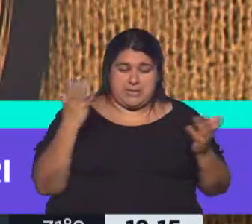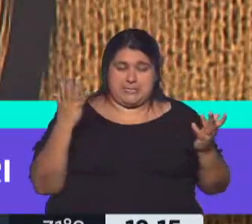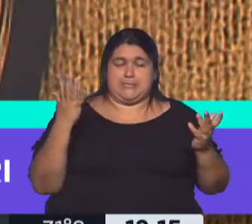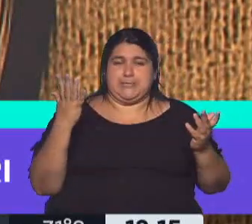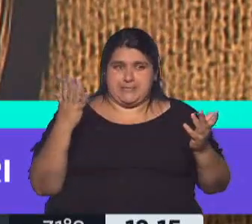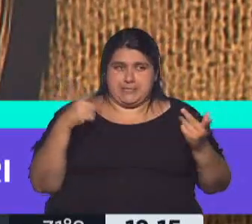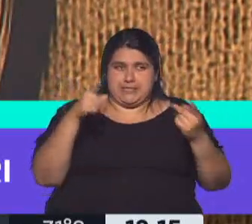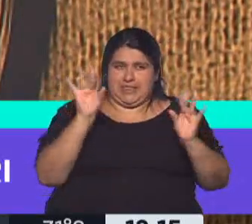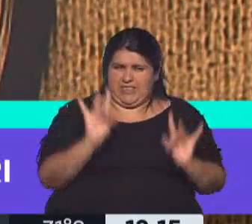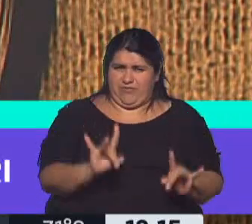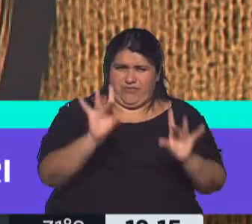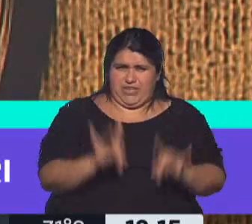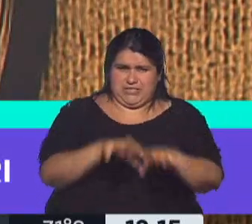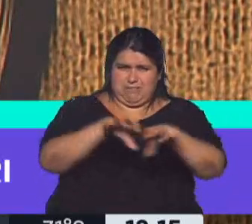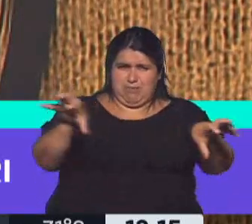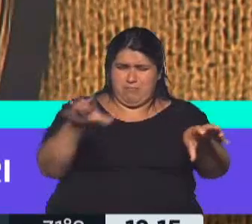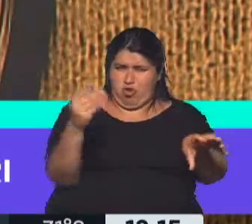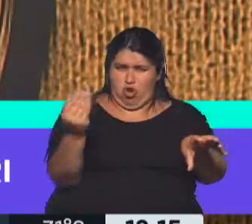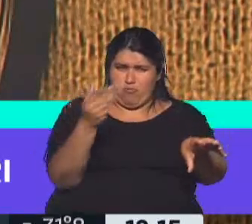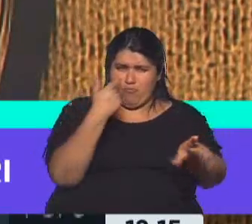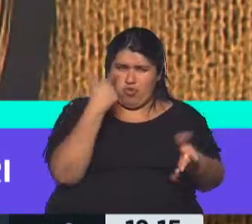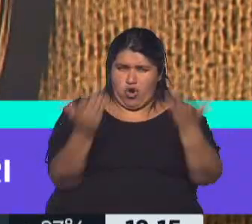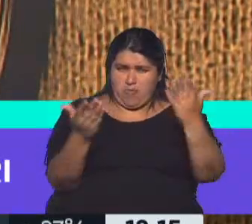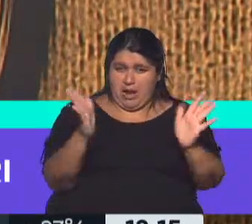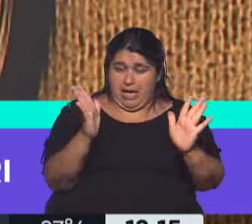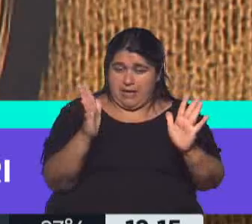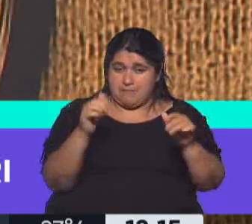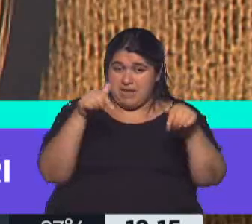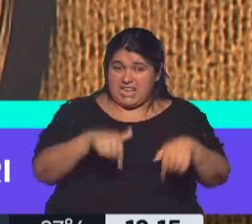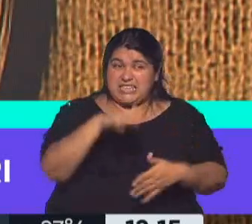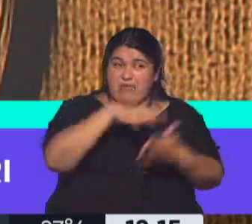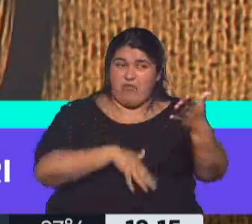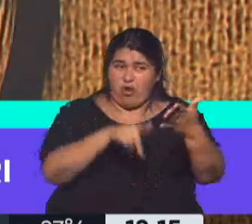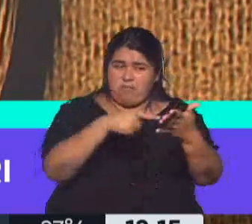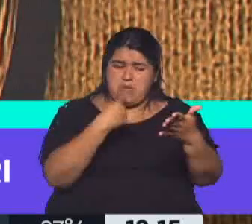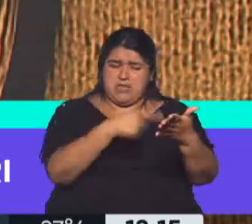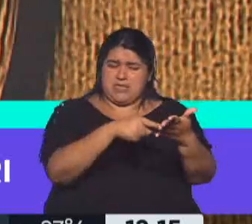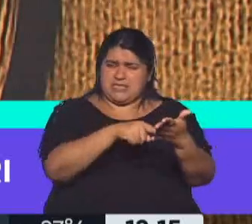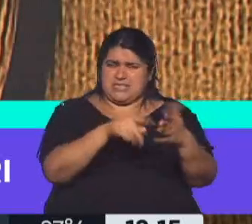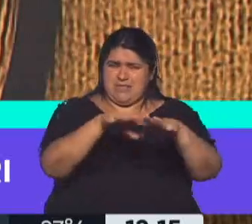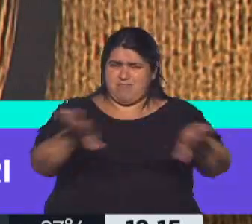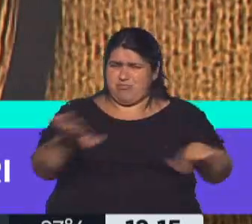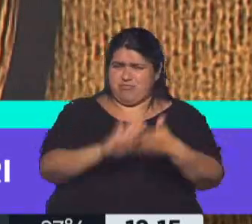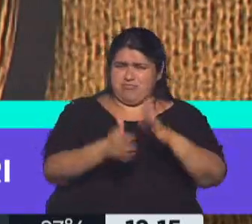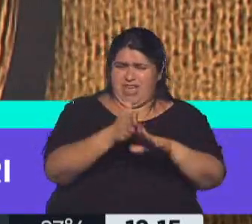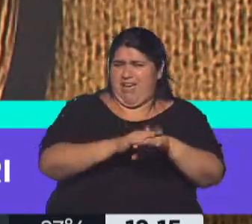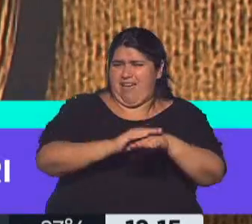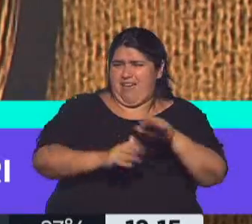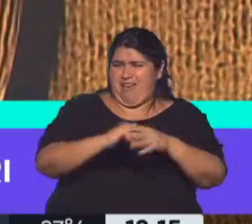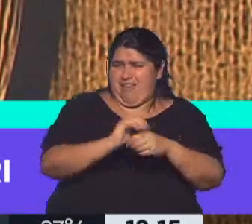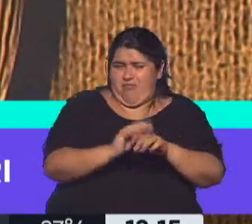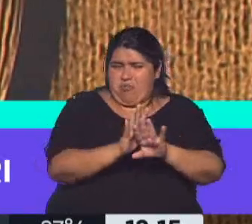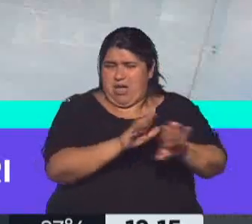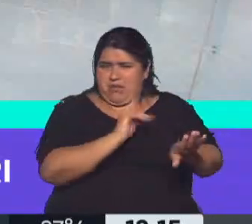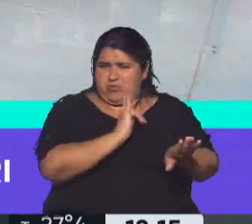actores entre sí, como por momentos este informe intenta hacer. Pero para poder contarles en detalle, vamos